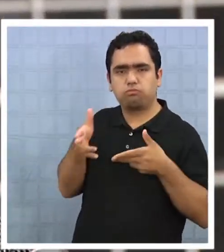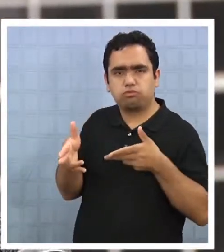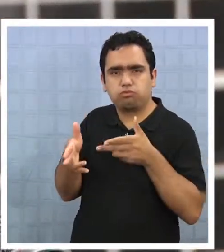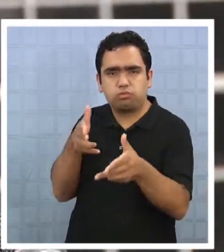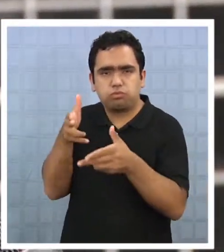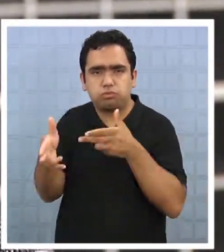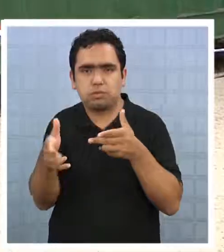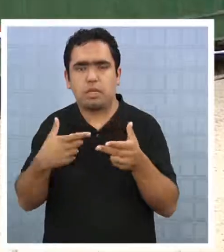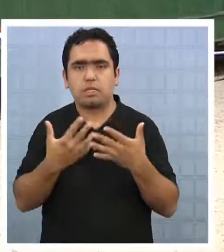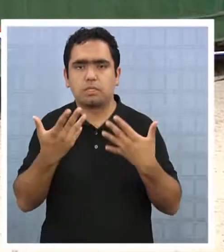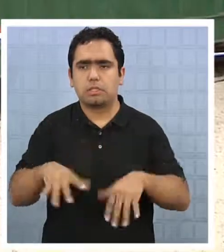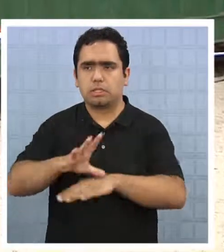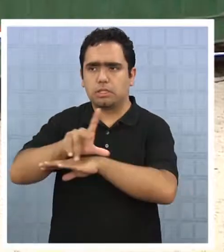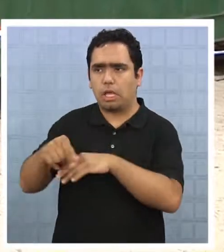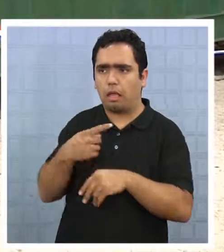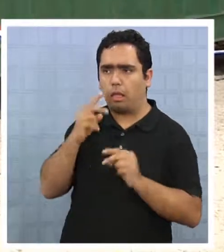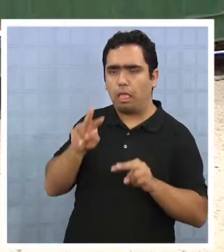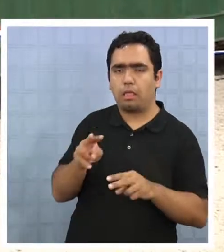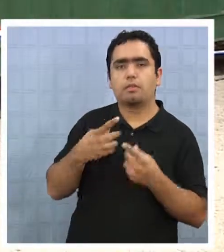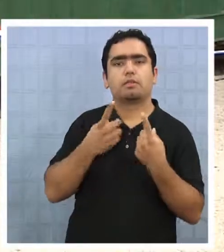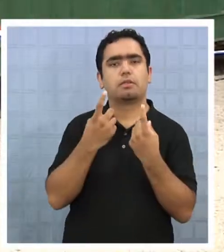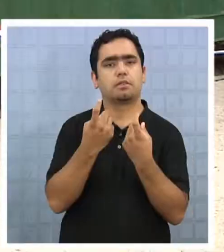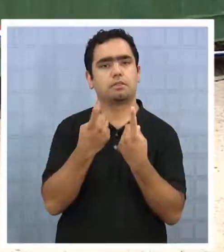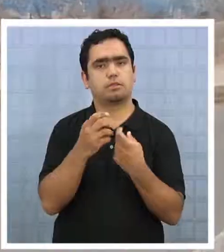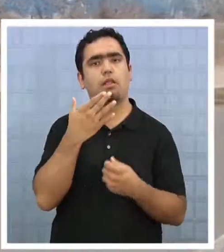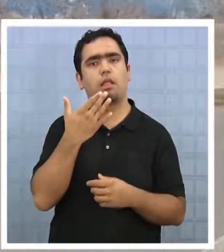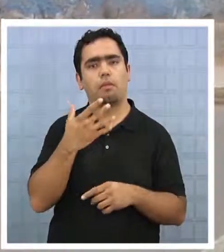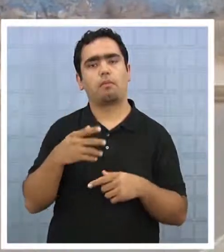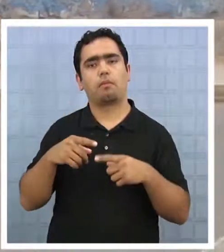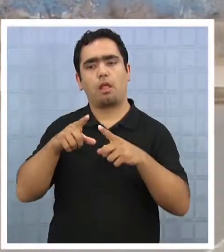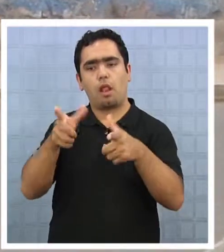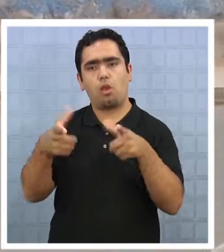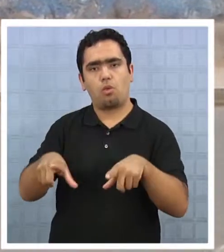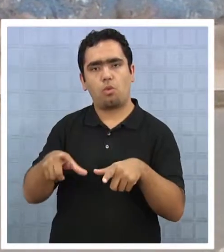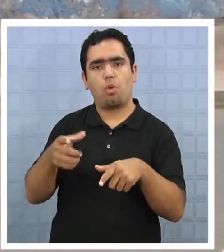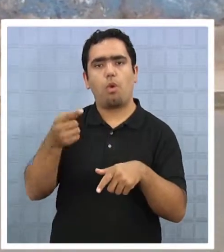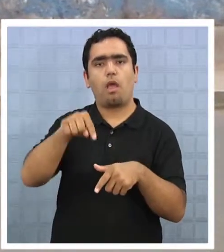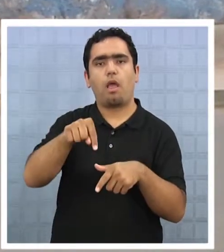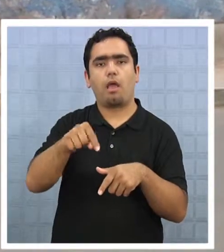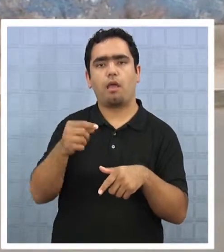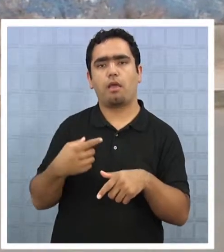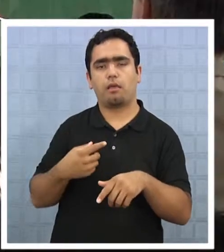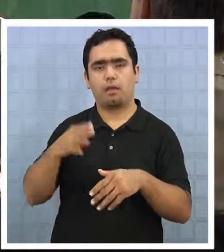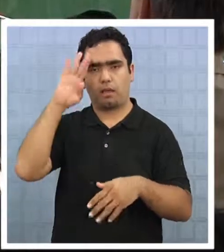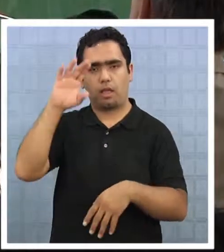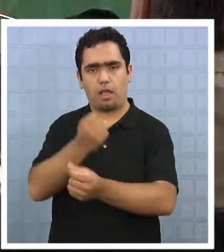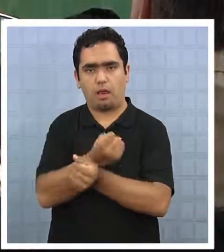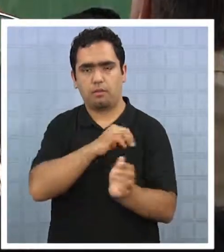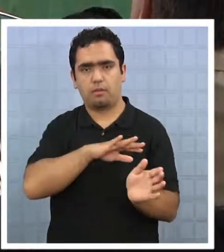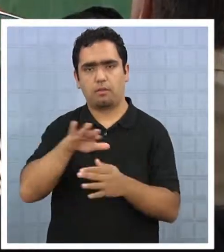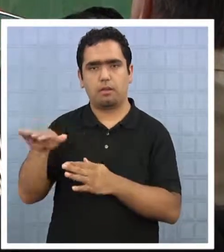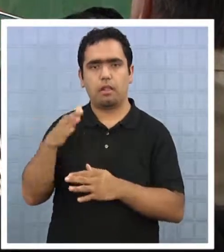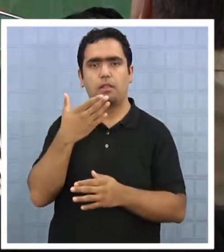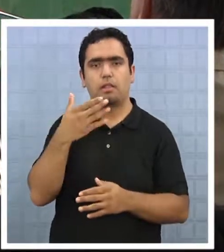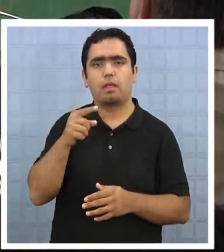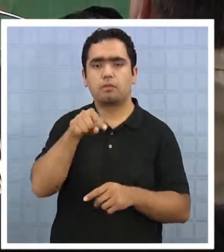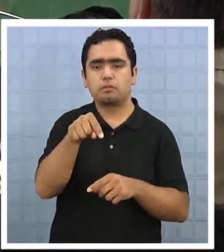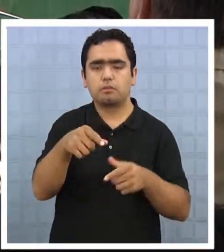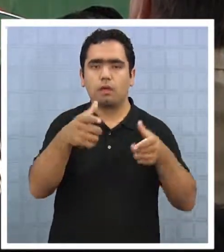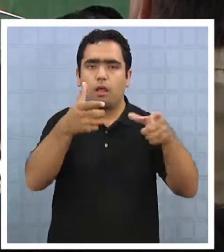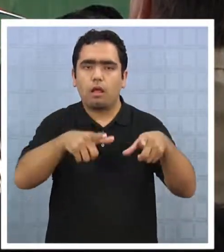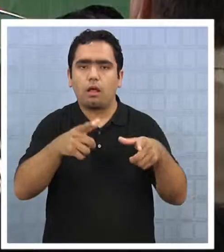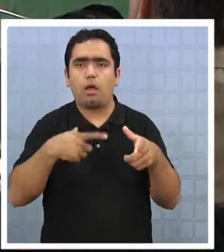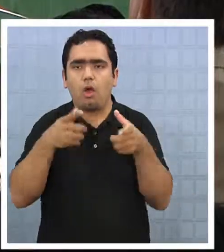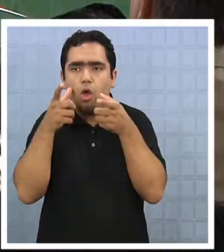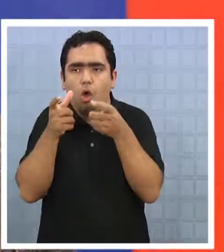que ya la presencia de Carabineros y Seguridad Ciudadana ha establecido, eso ya, digamos, es una tranquilidad para los vecinos y el sector.